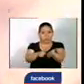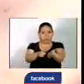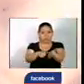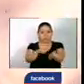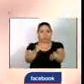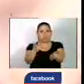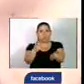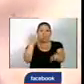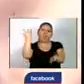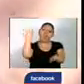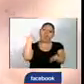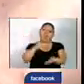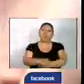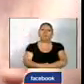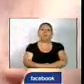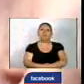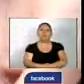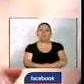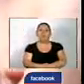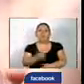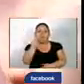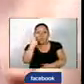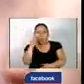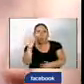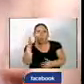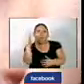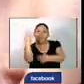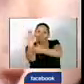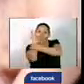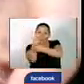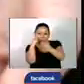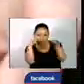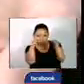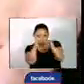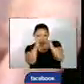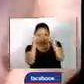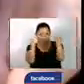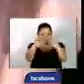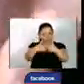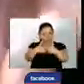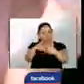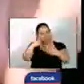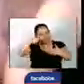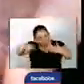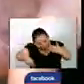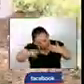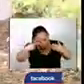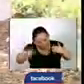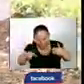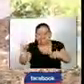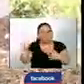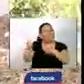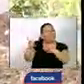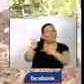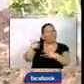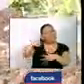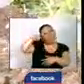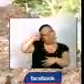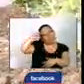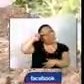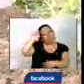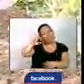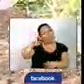encontró de primero esta como especie de manita y luego comenzamos a escarbar y aún a él ya ni quería seguir trabajando